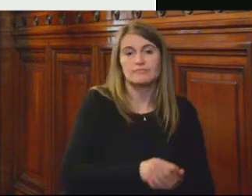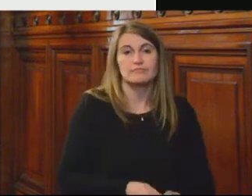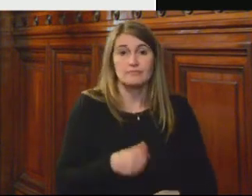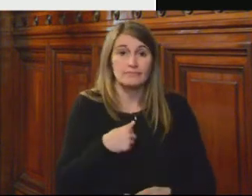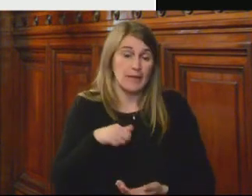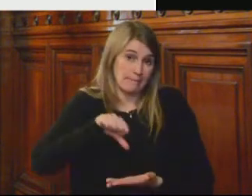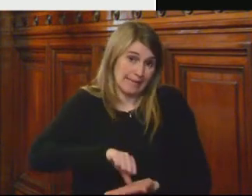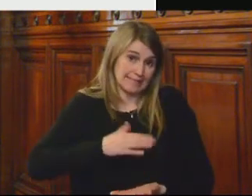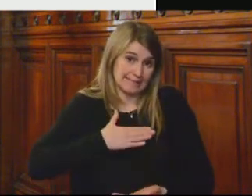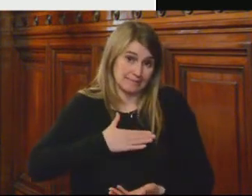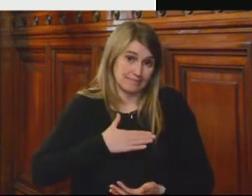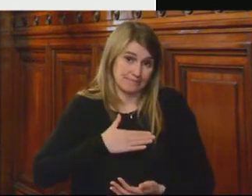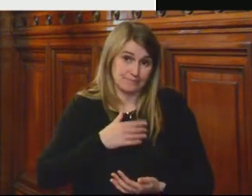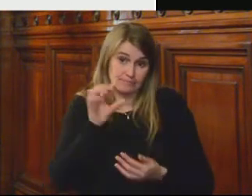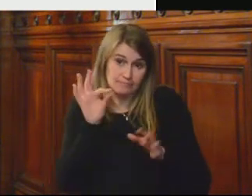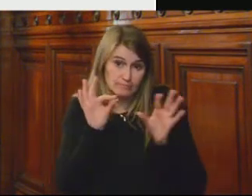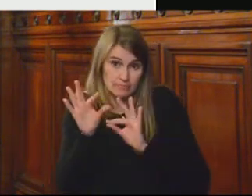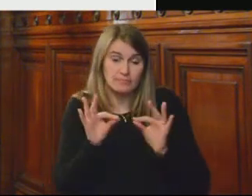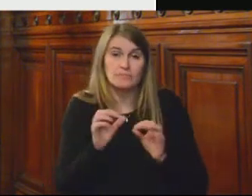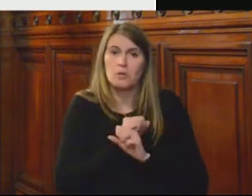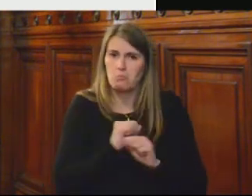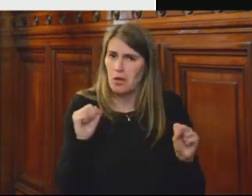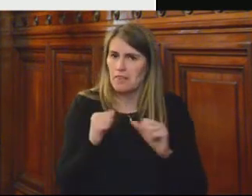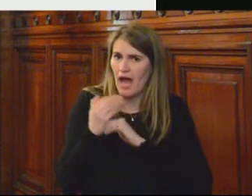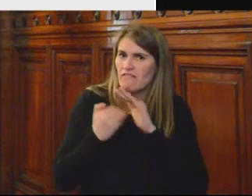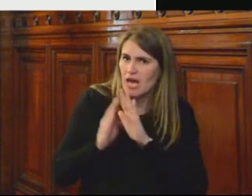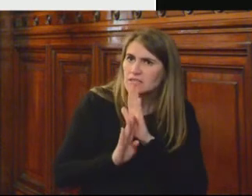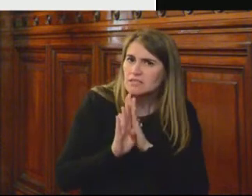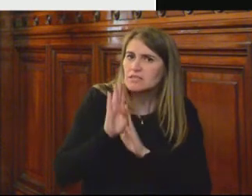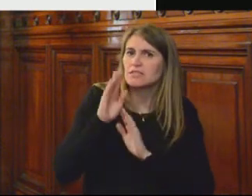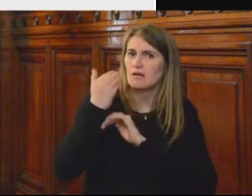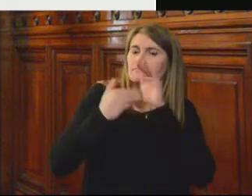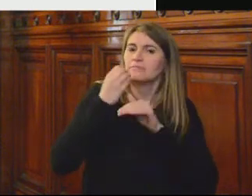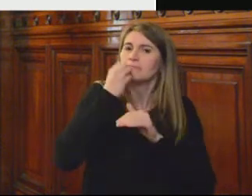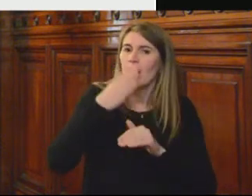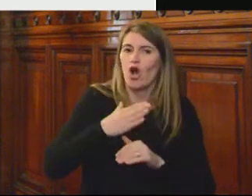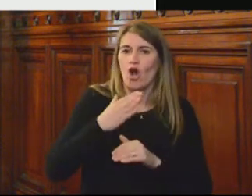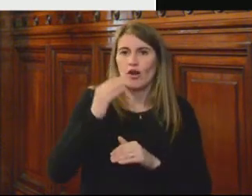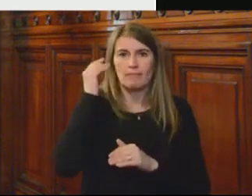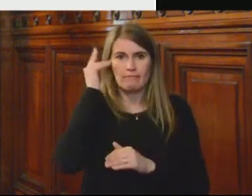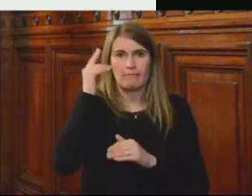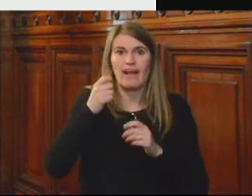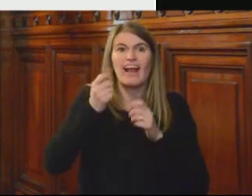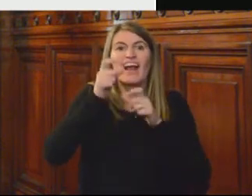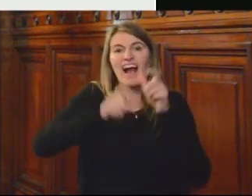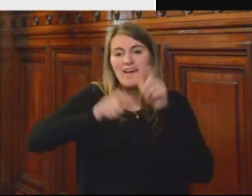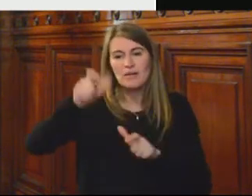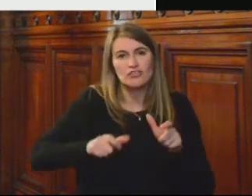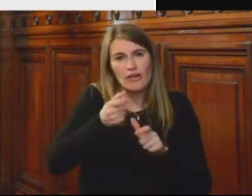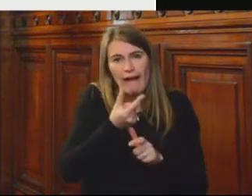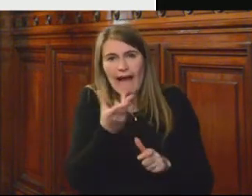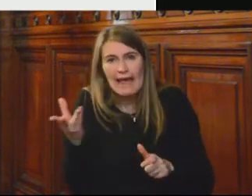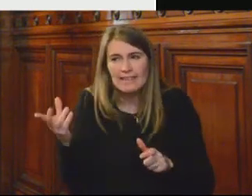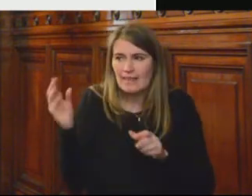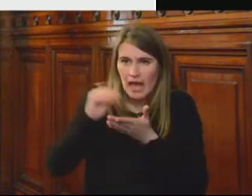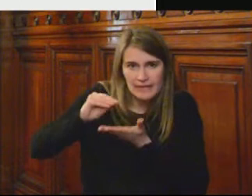país, comisionado, ha permitido avanzar significativamente en el incremento de la matrícula, en la matrícula escolar. Como